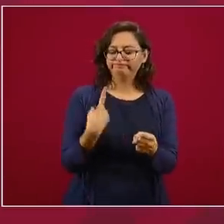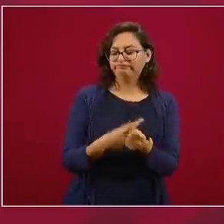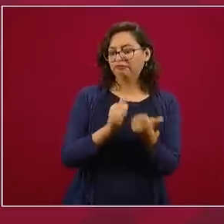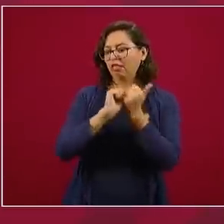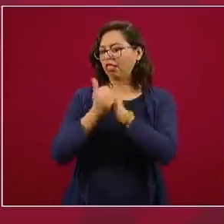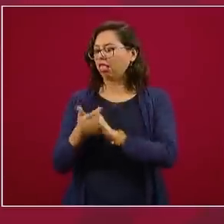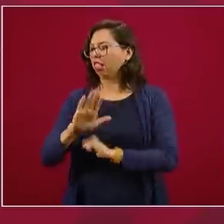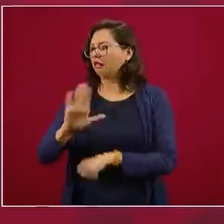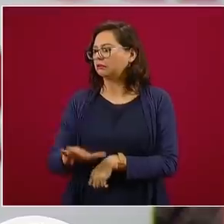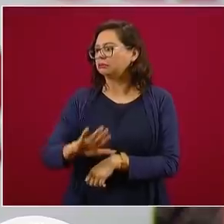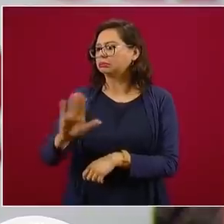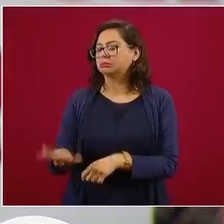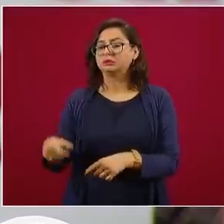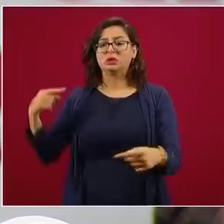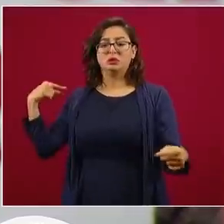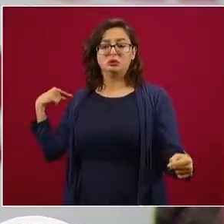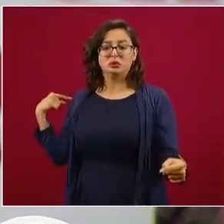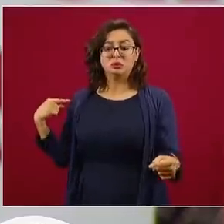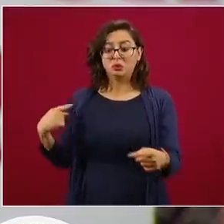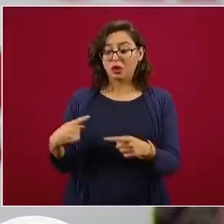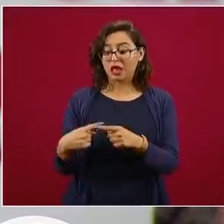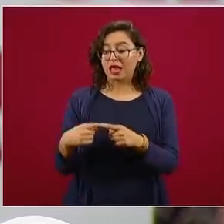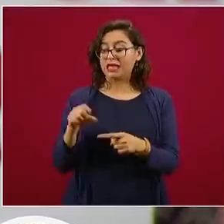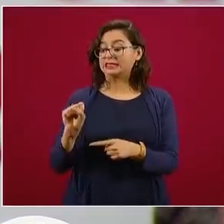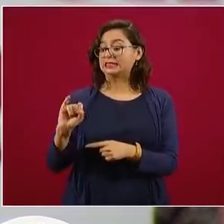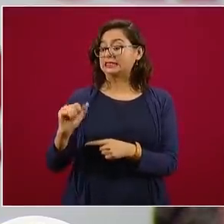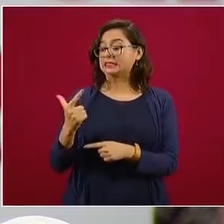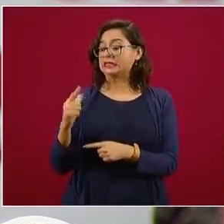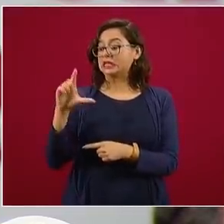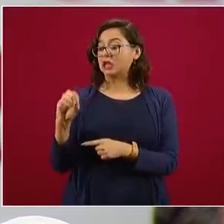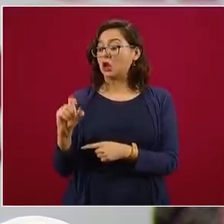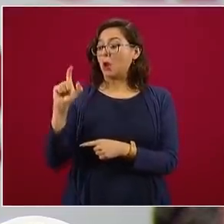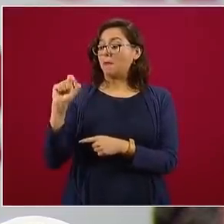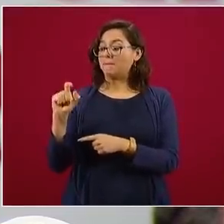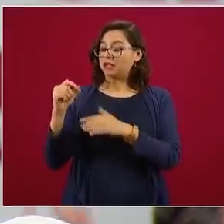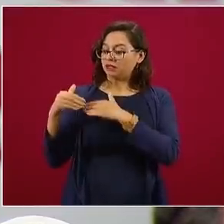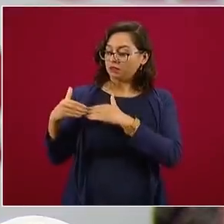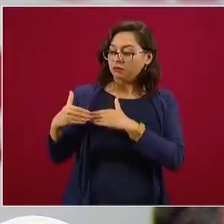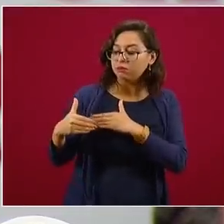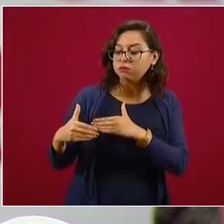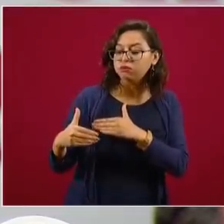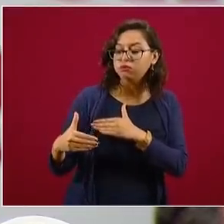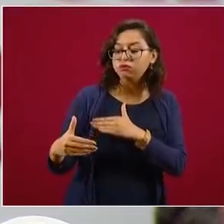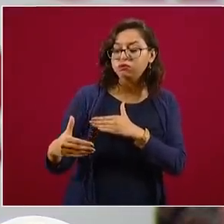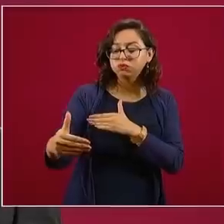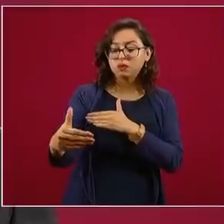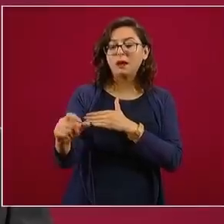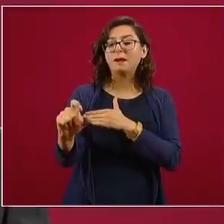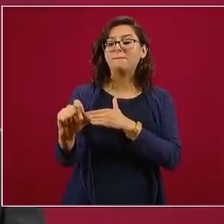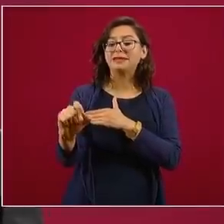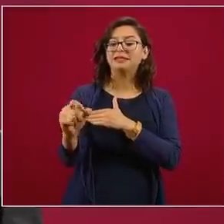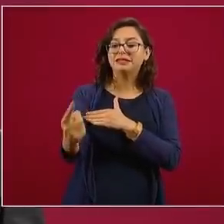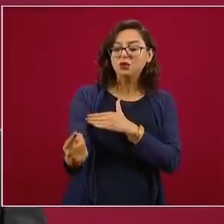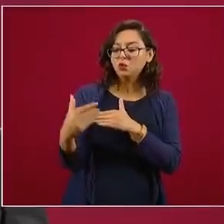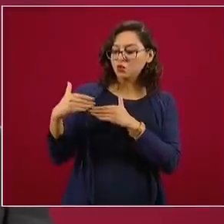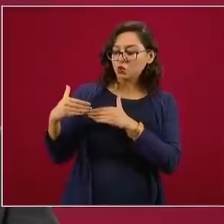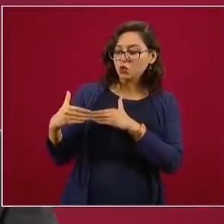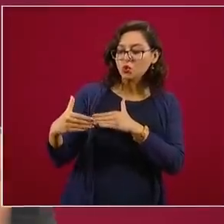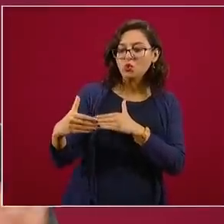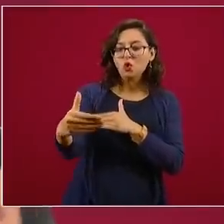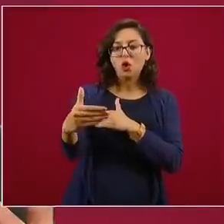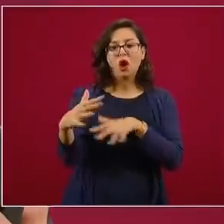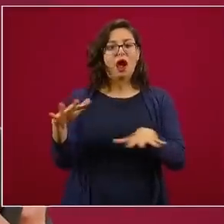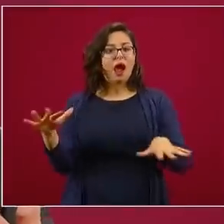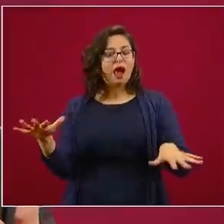muere. En el siglo XX esto ha cambiado, en particular durante la segunda mitad del siglo XX, lo que llevamos del siglo XXI, y ha habido